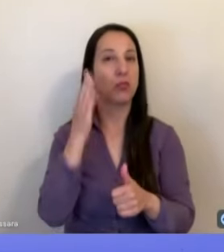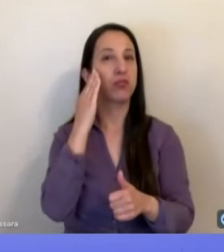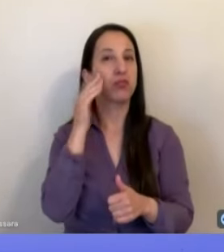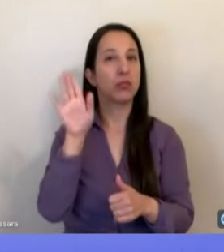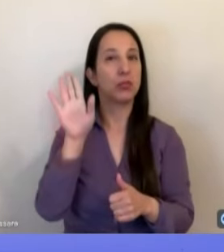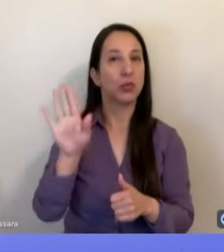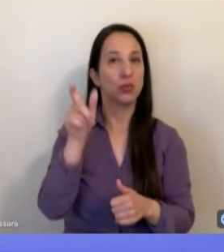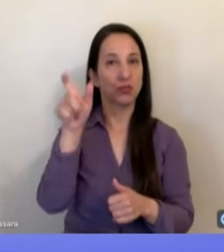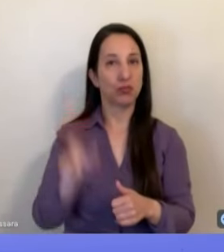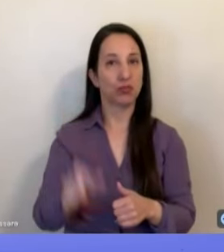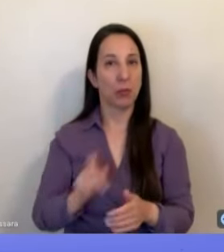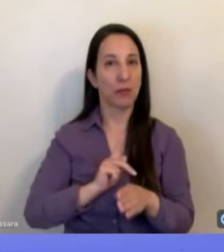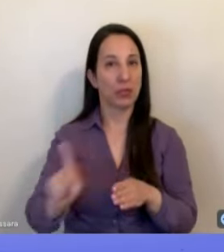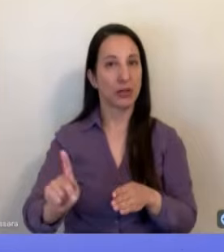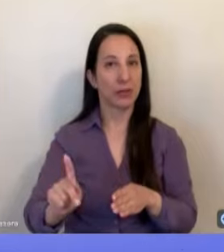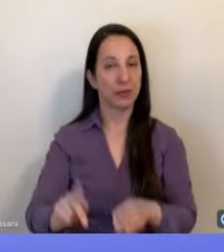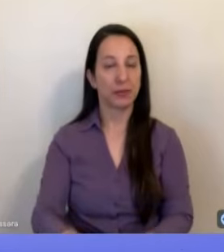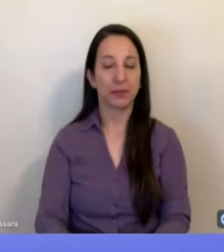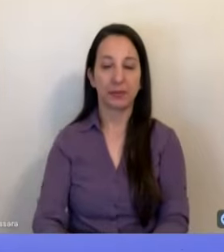profesional.